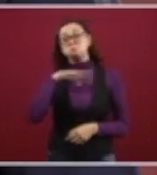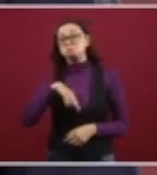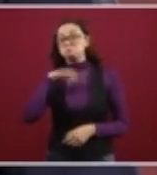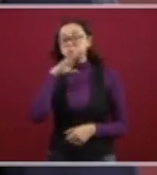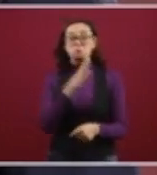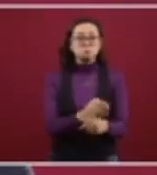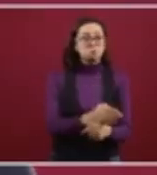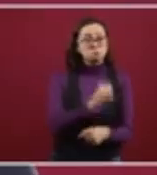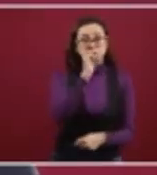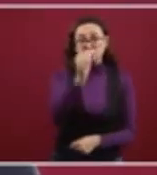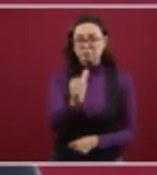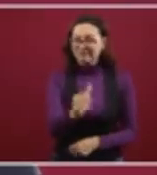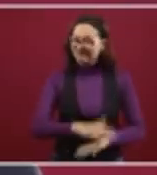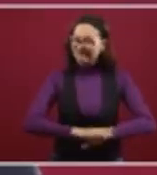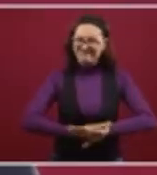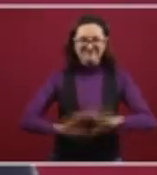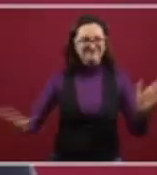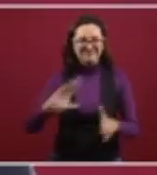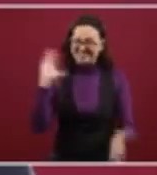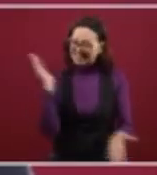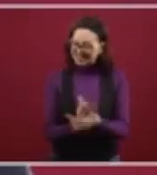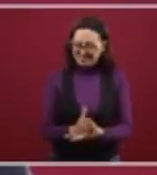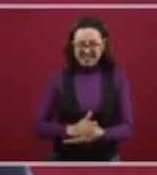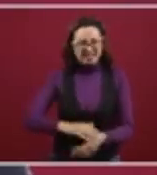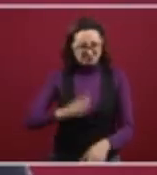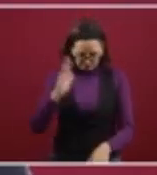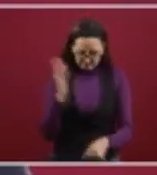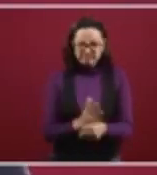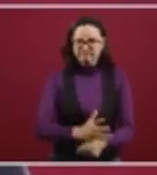impunidad. Nada, se acaba la impunidad.